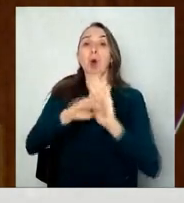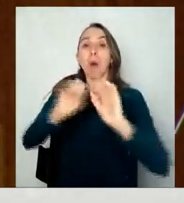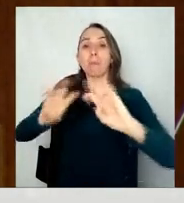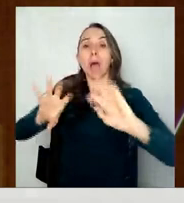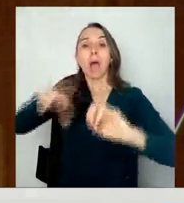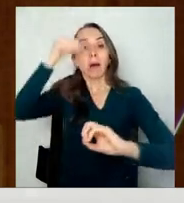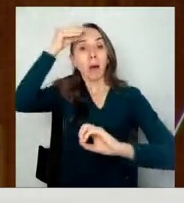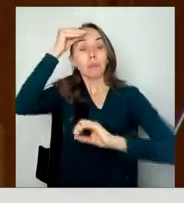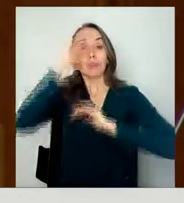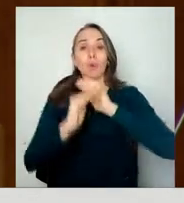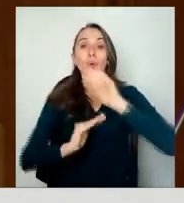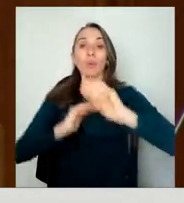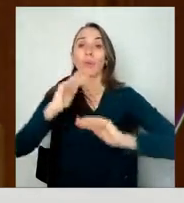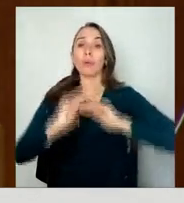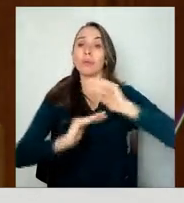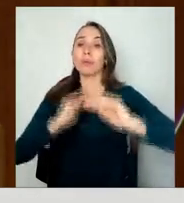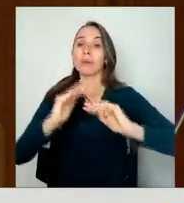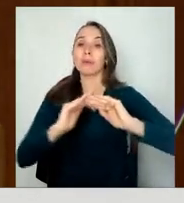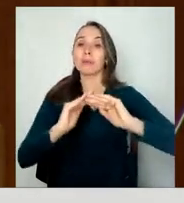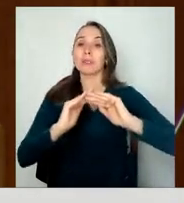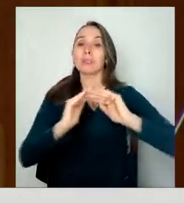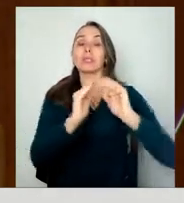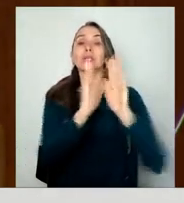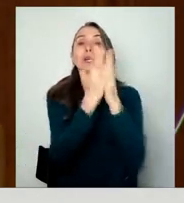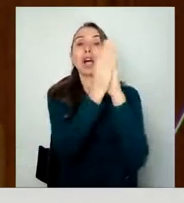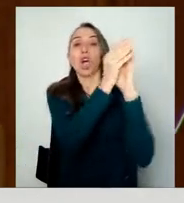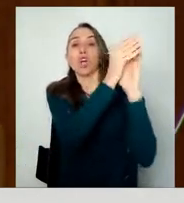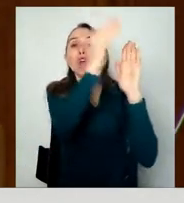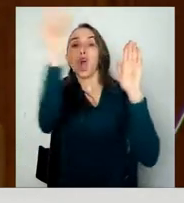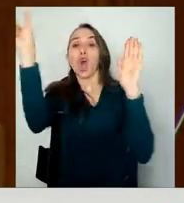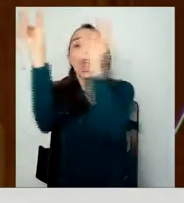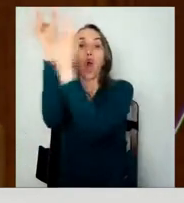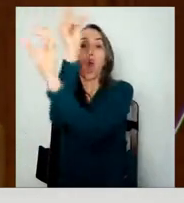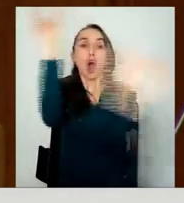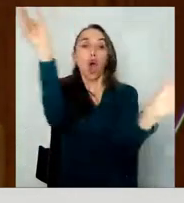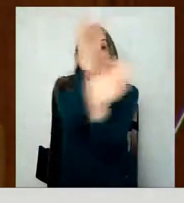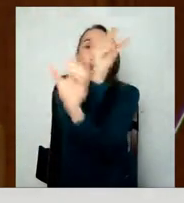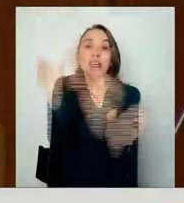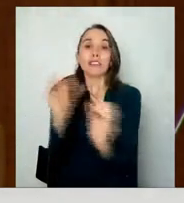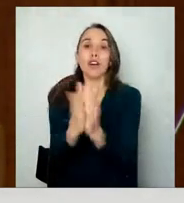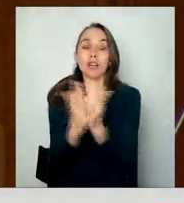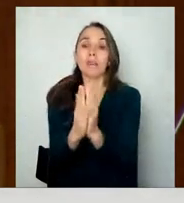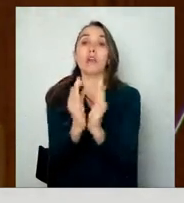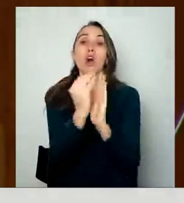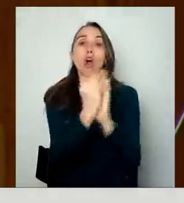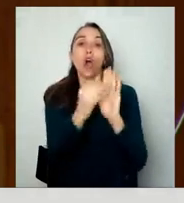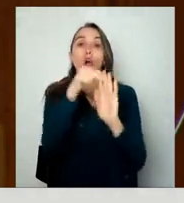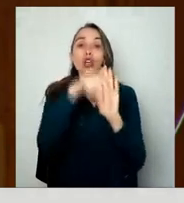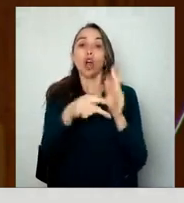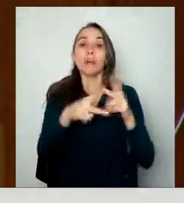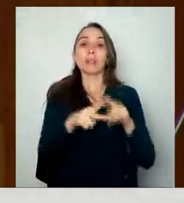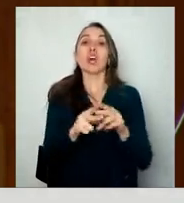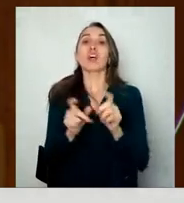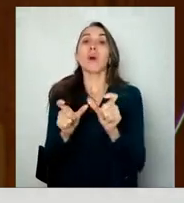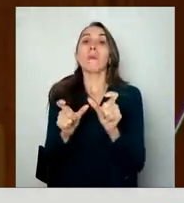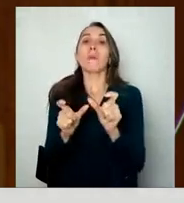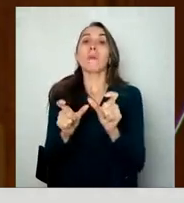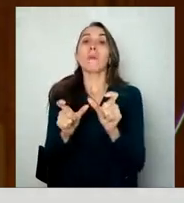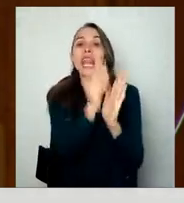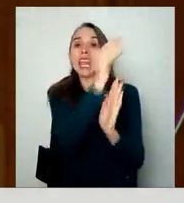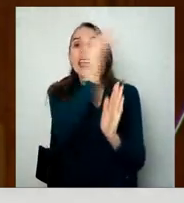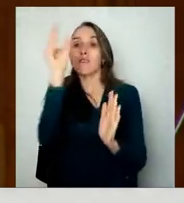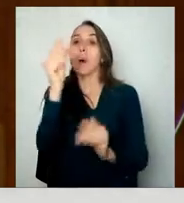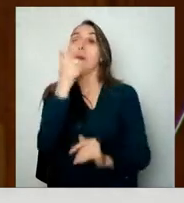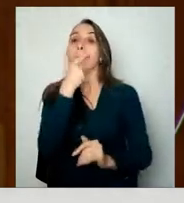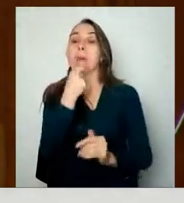preservación de las colecciones de establecer normas técnicas para el control bibliográfico que faciliten el